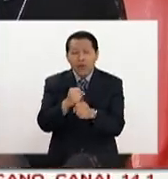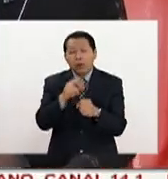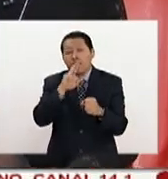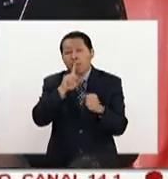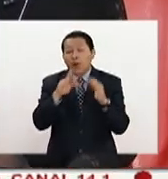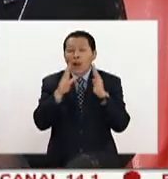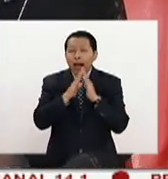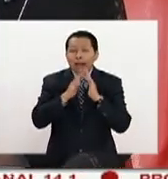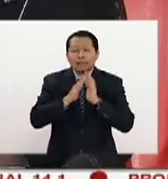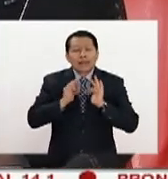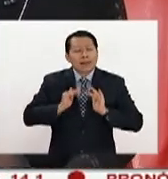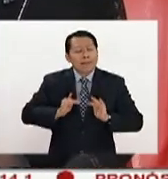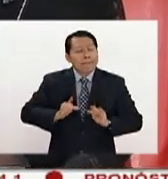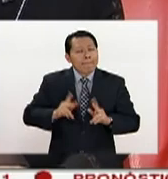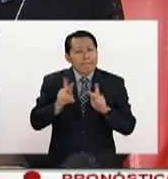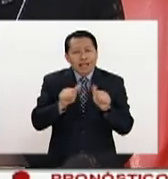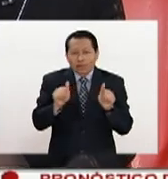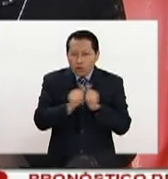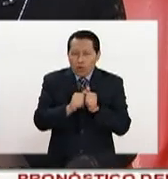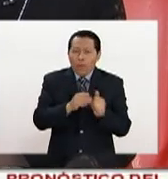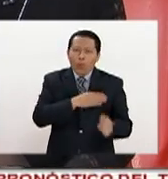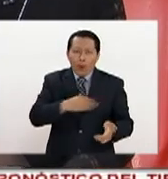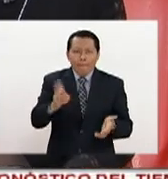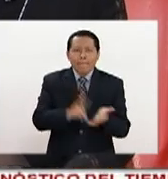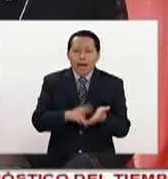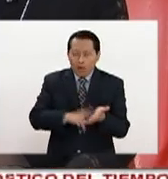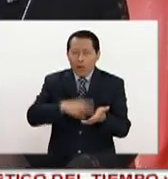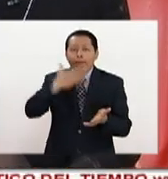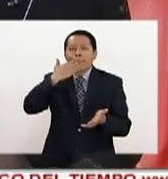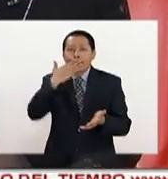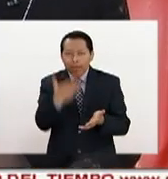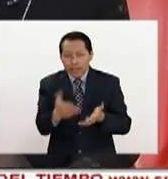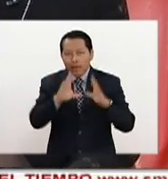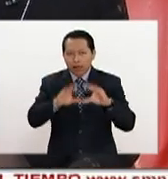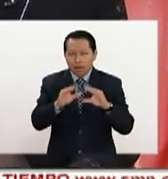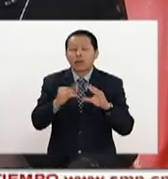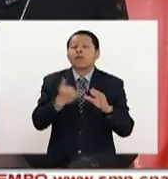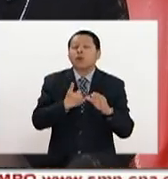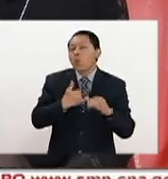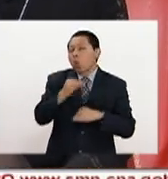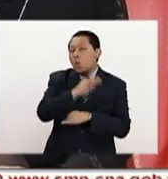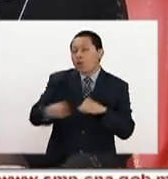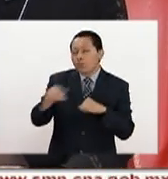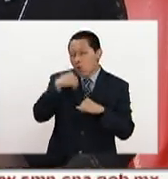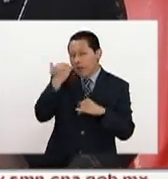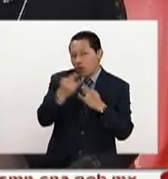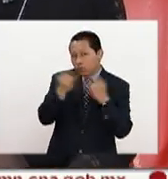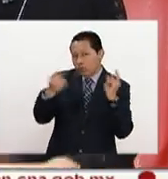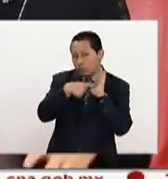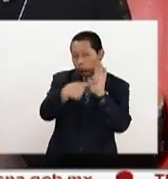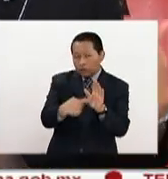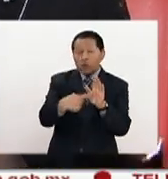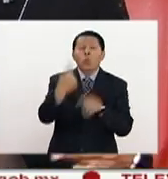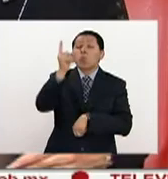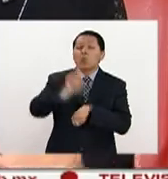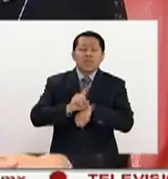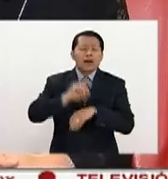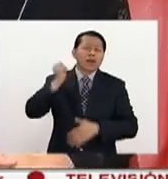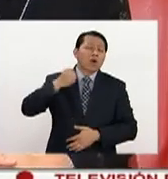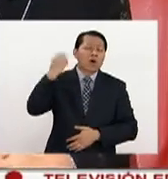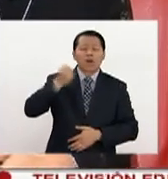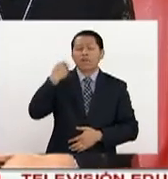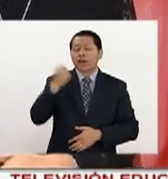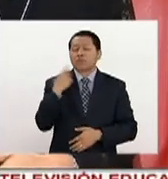pacífica, unos hijos con buenos valores, con buena formación. Y concluyo con este caso, que un día en una conferencia platicando